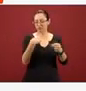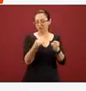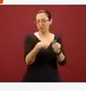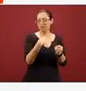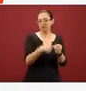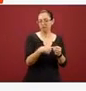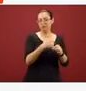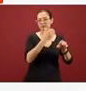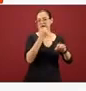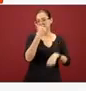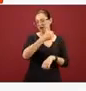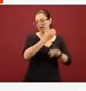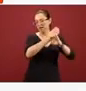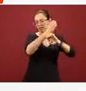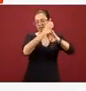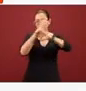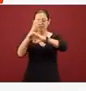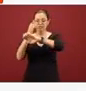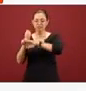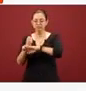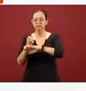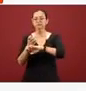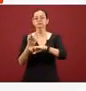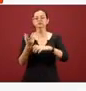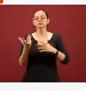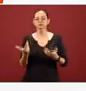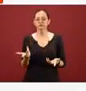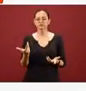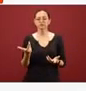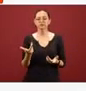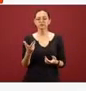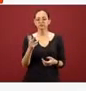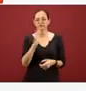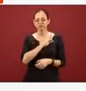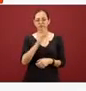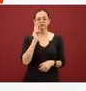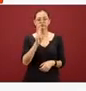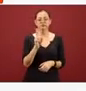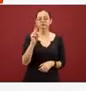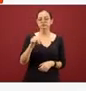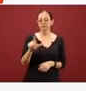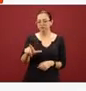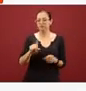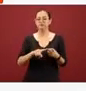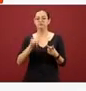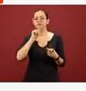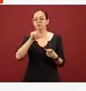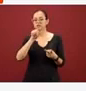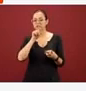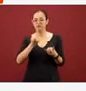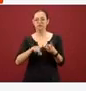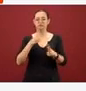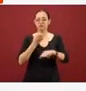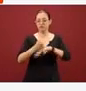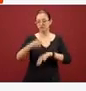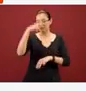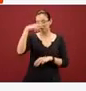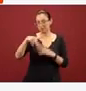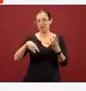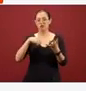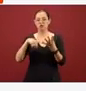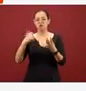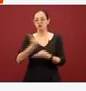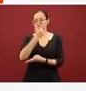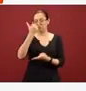por estado. En este caso se destacan rápidamente Nuevo León, Jalisco, el Estado de México, la Ciudad